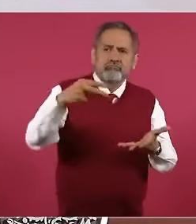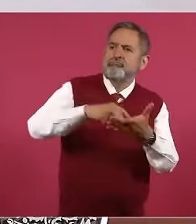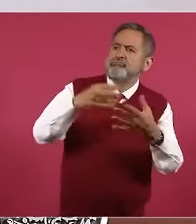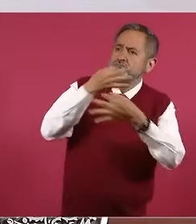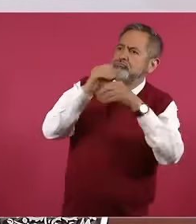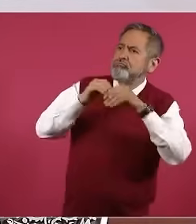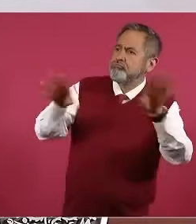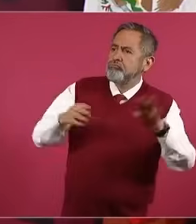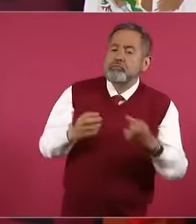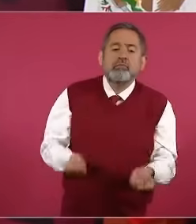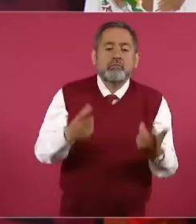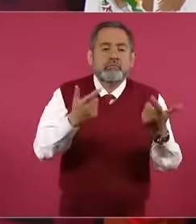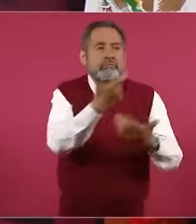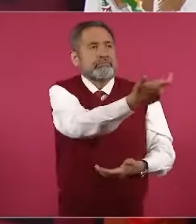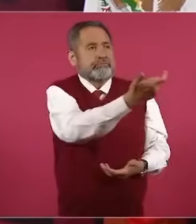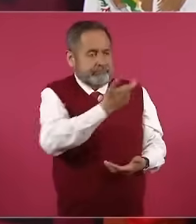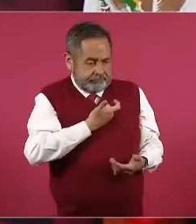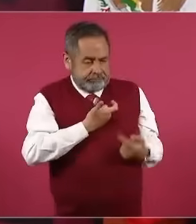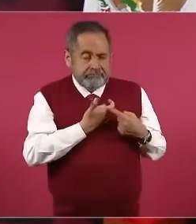cuánto recibió, de quién